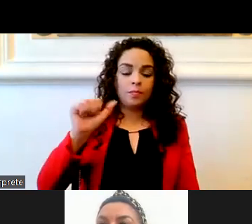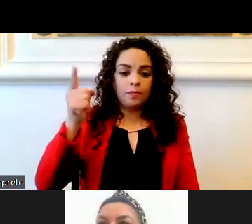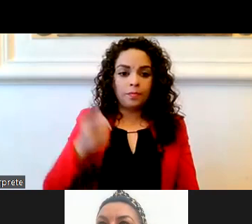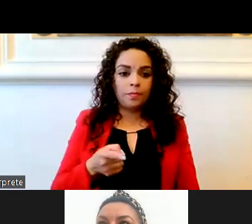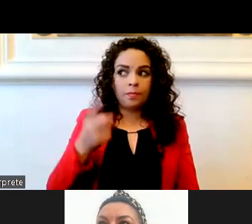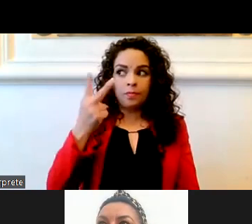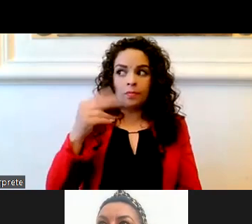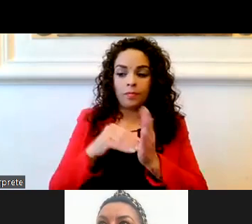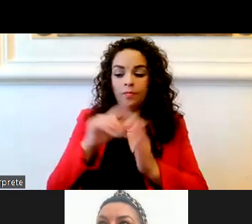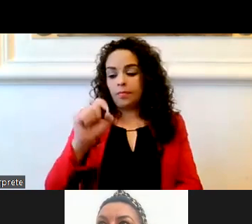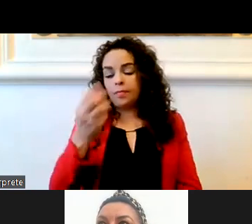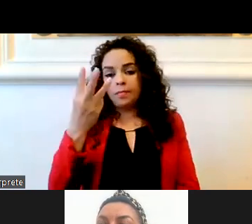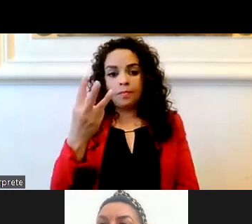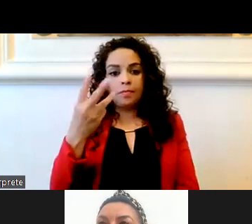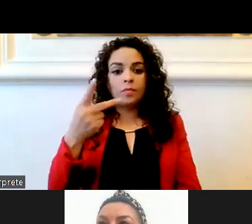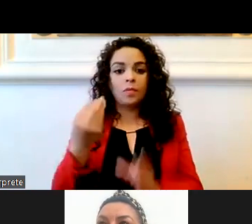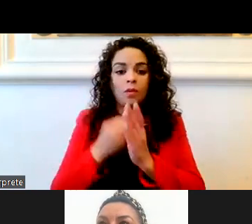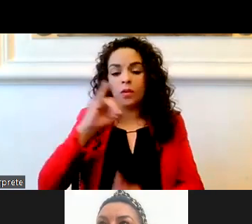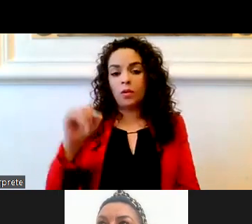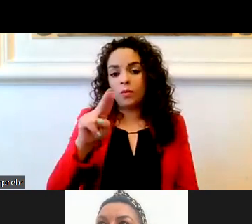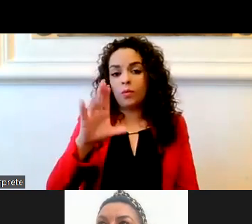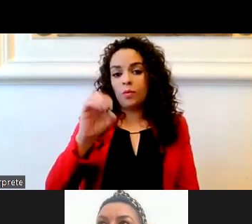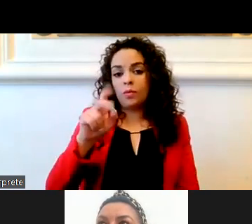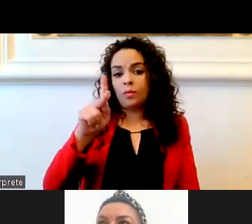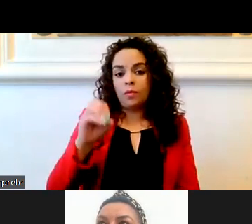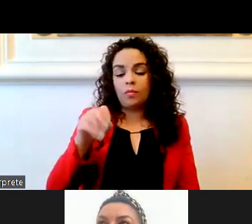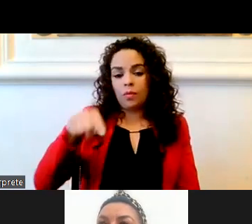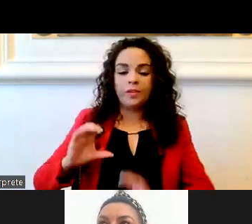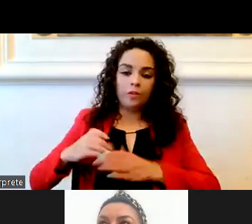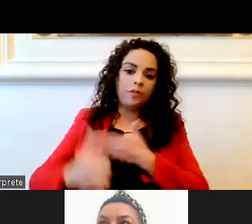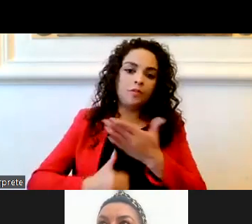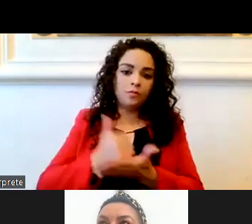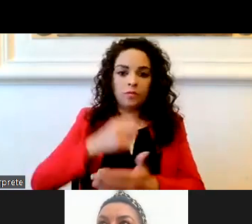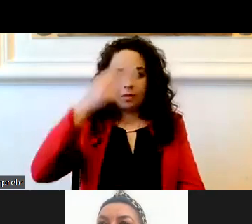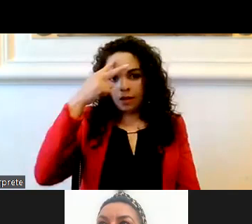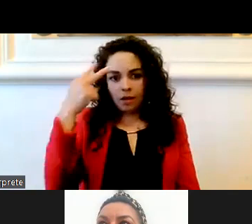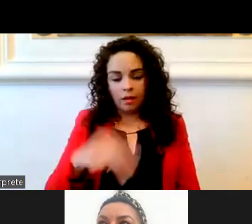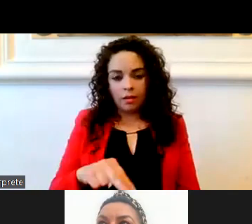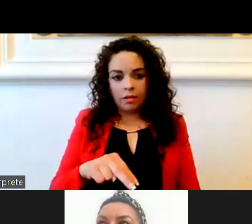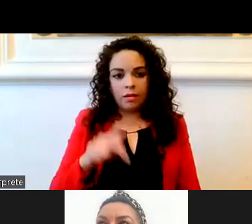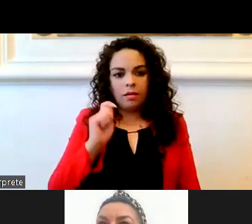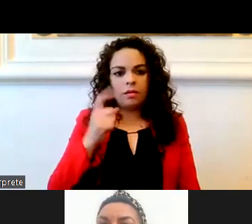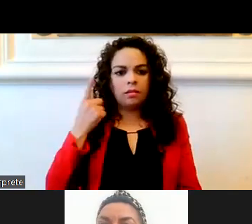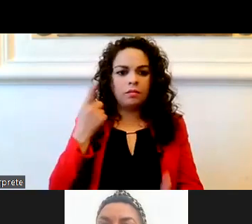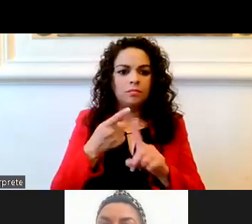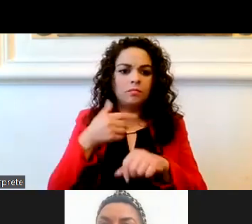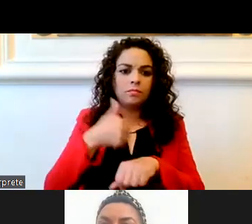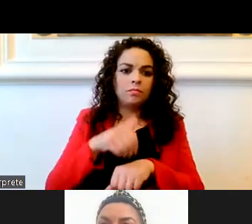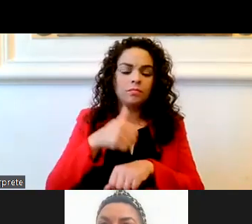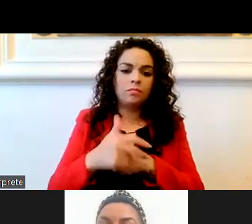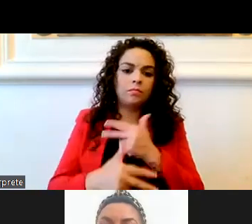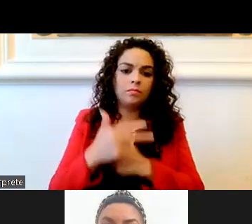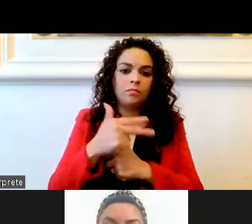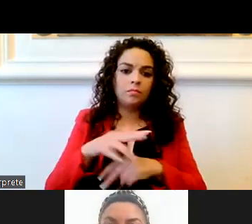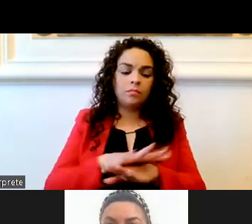diagonal 2023 de la Junta de Coordinación Política del Congreso de la Ciudad de México relativo a la 13ª modificación de